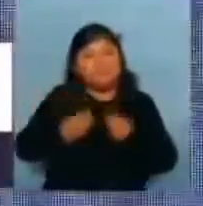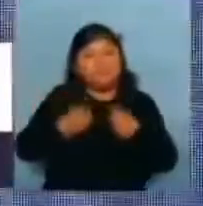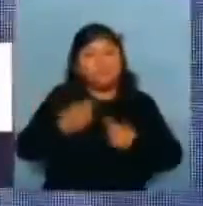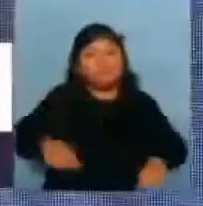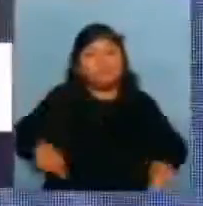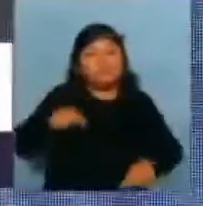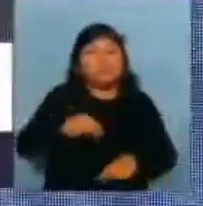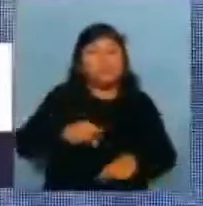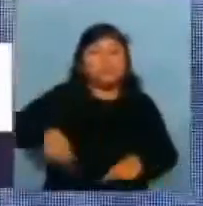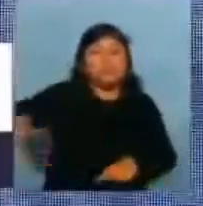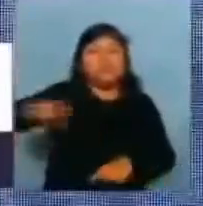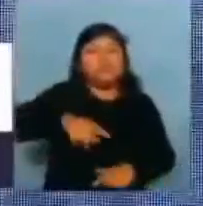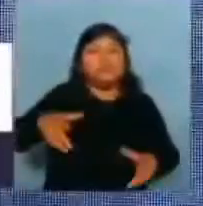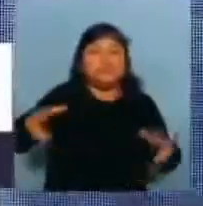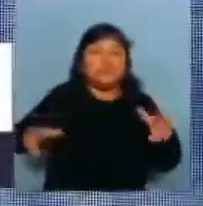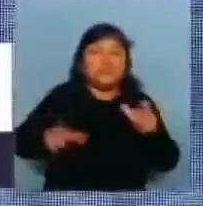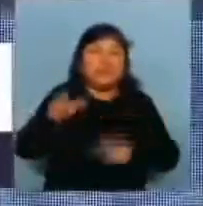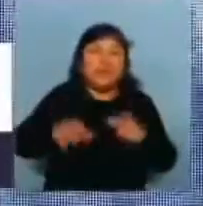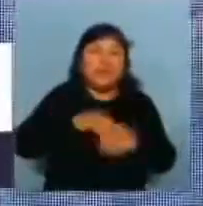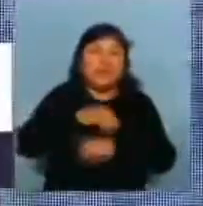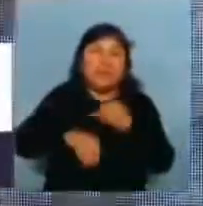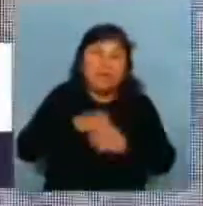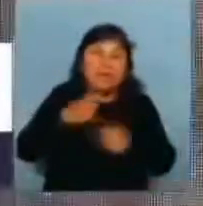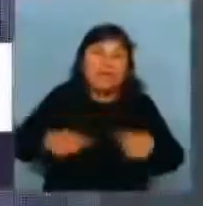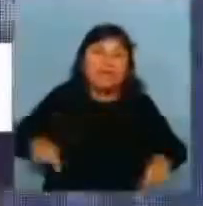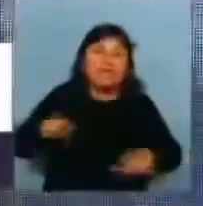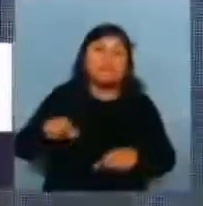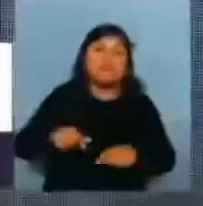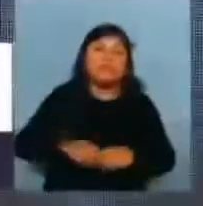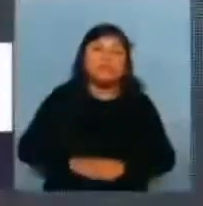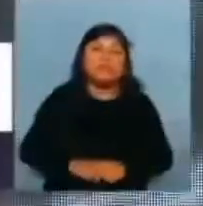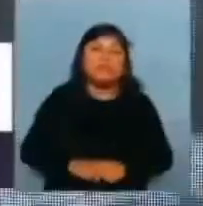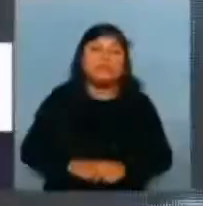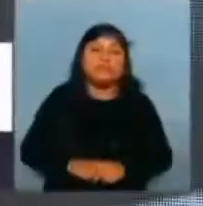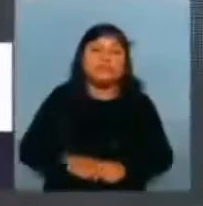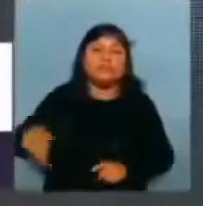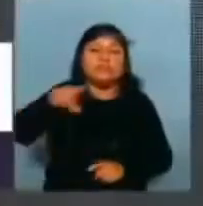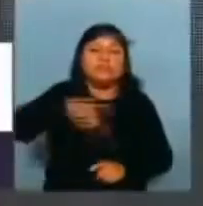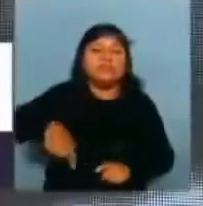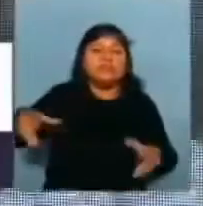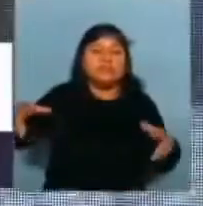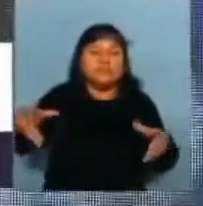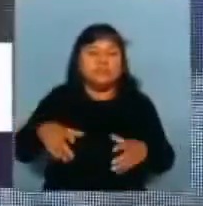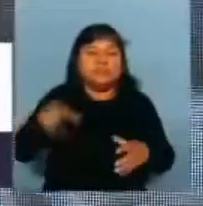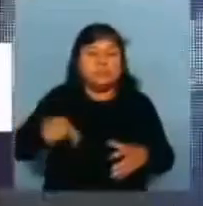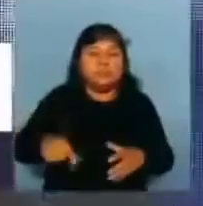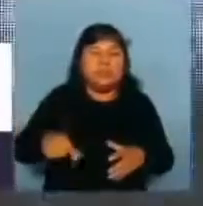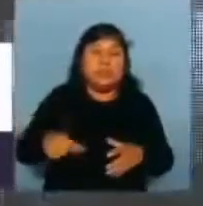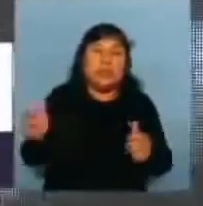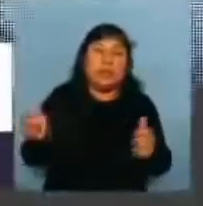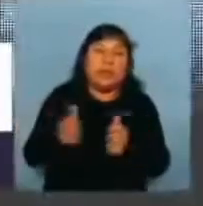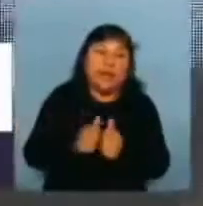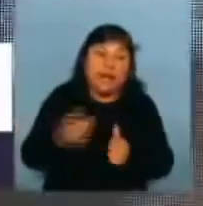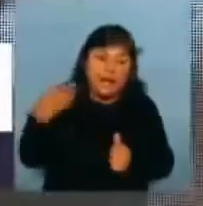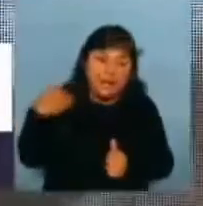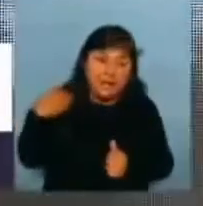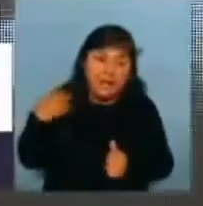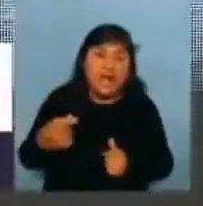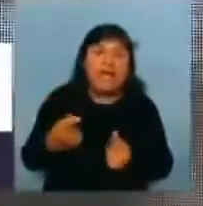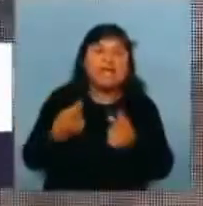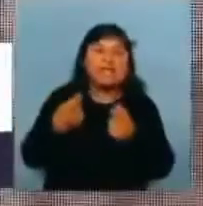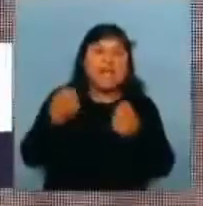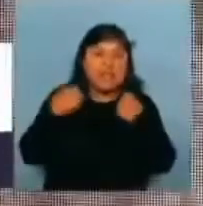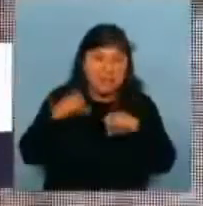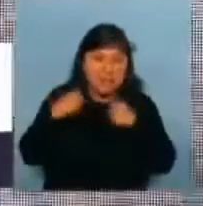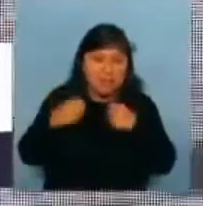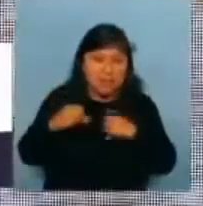del entorno, de la familia. Es un acompañamiento general, digamos, que necesita el deportista como para